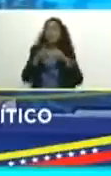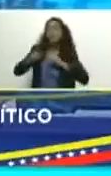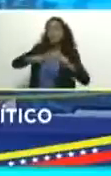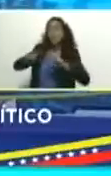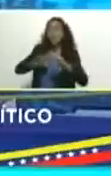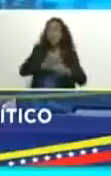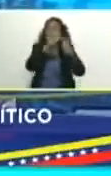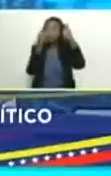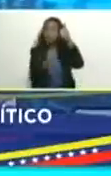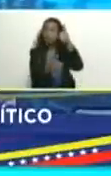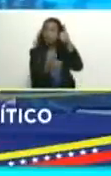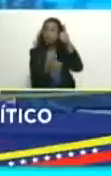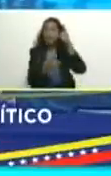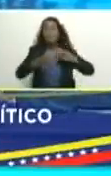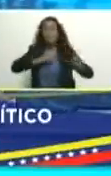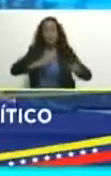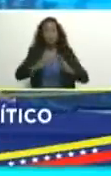dirigente, planificador,